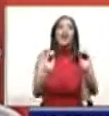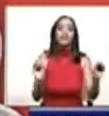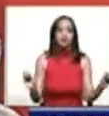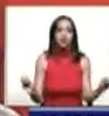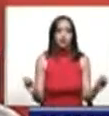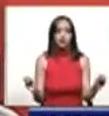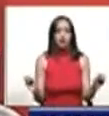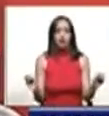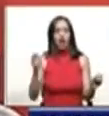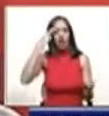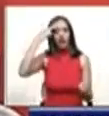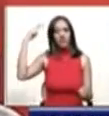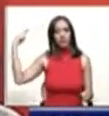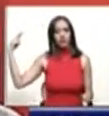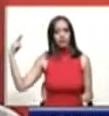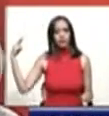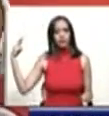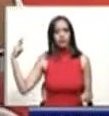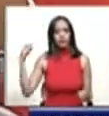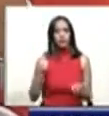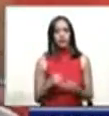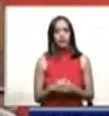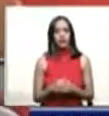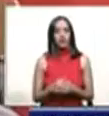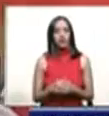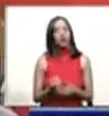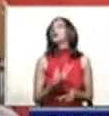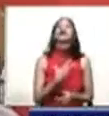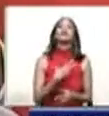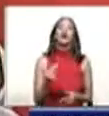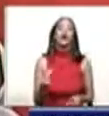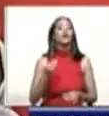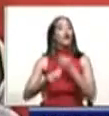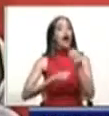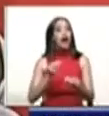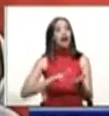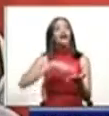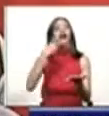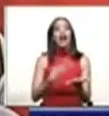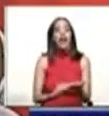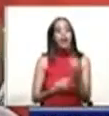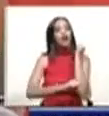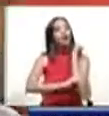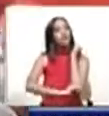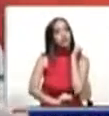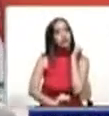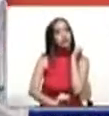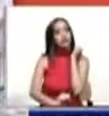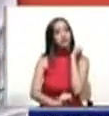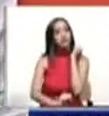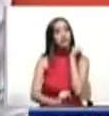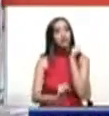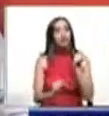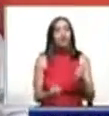El llamado es a la reflexión. Que no nos hagan caer en la trampa de generar situaciones